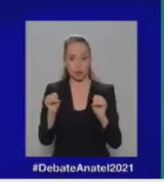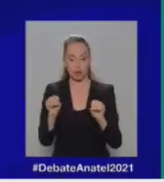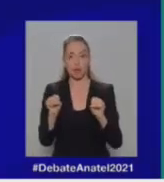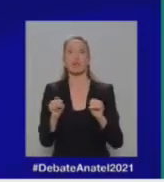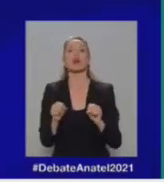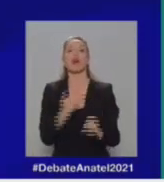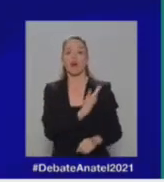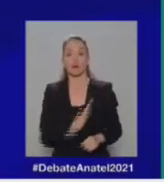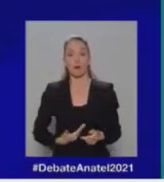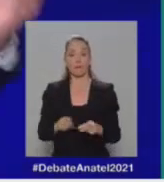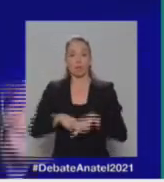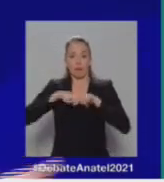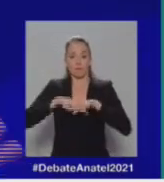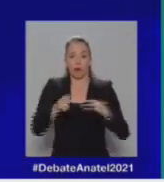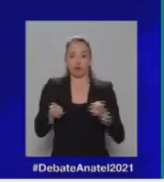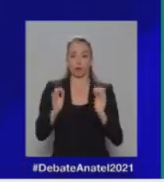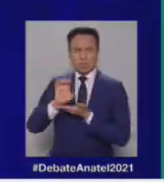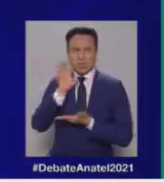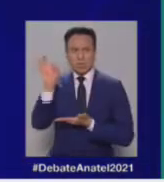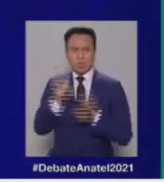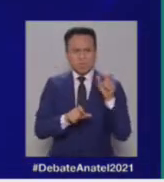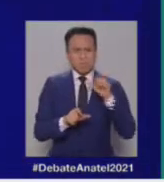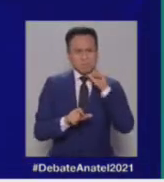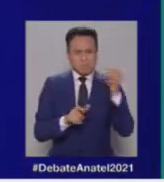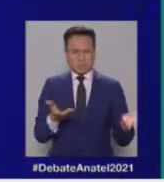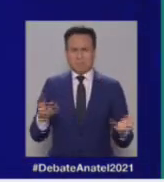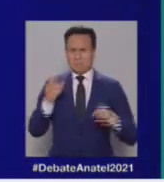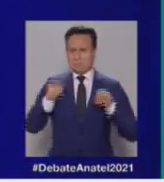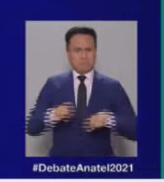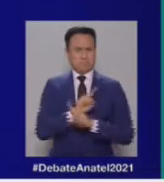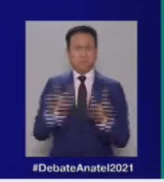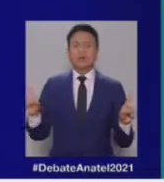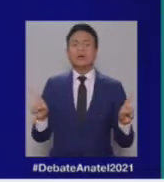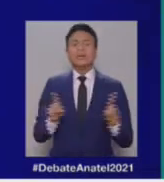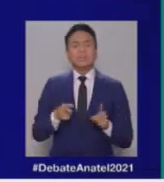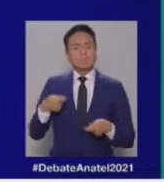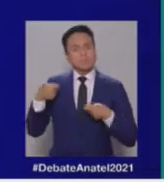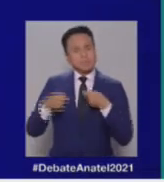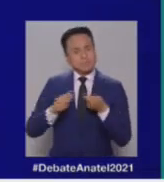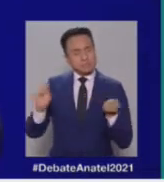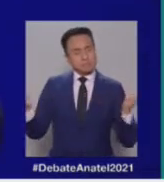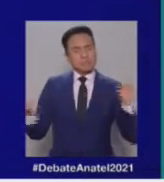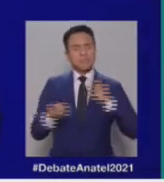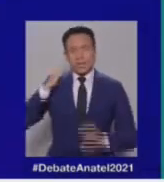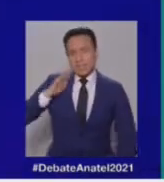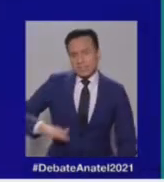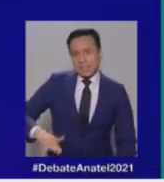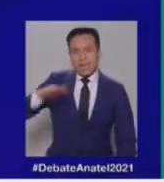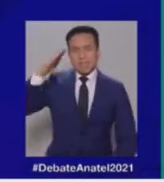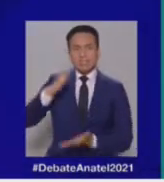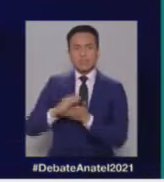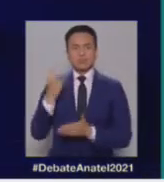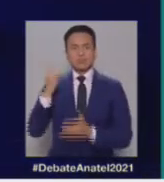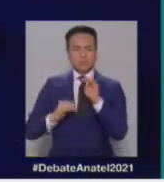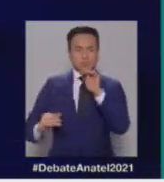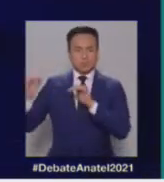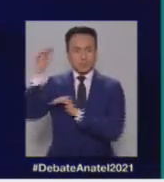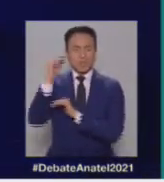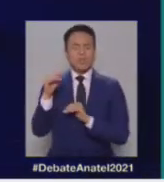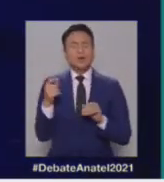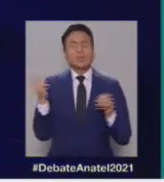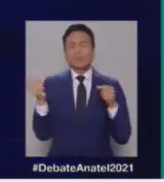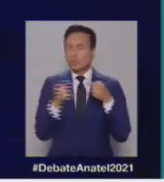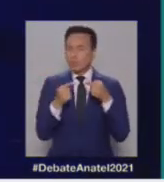Podría haber citado 20 elecciones más, el traspaso de Bachelet y Piñera, en las elecciones libres en el 89. La verdad, todavía había gente que era detenida, gente que